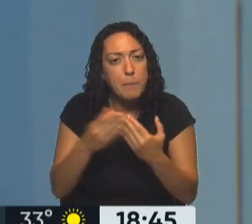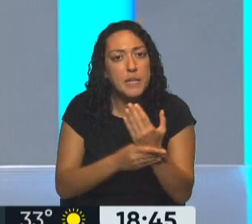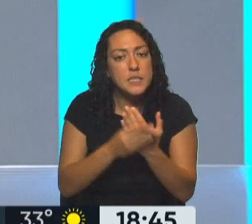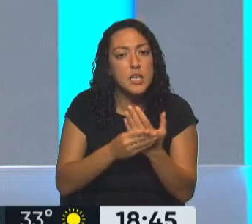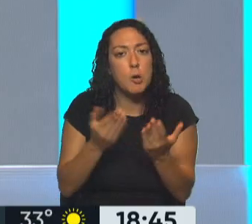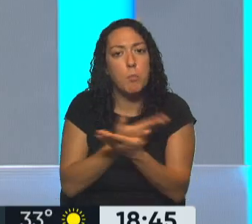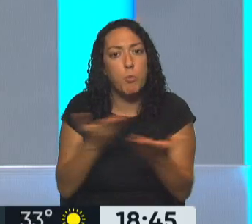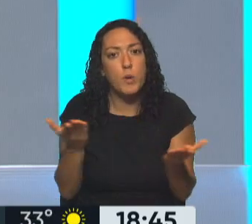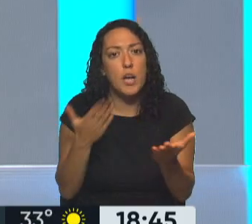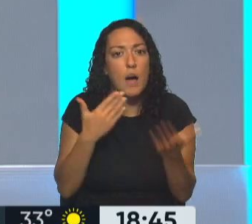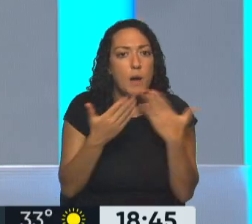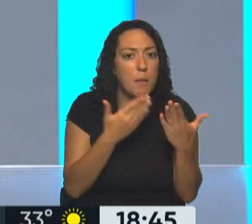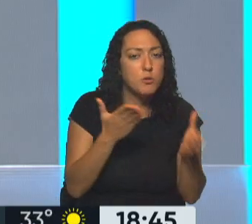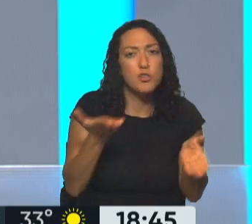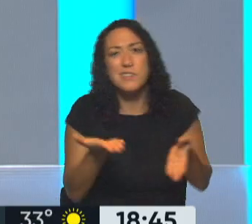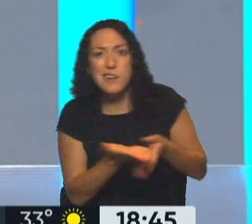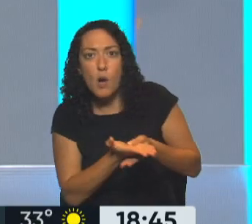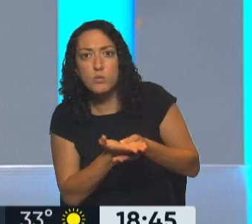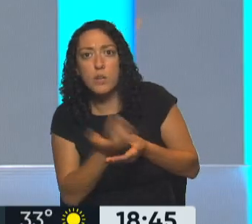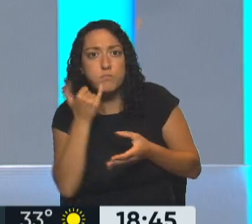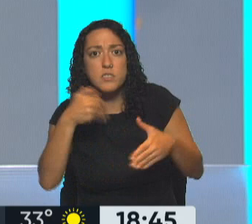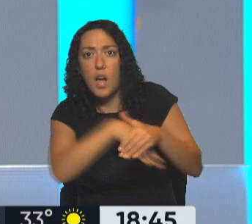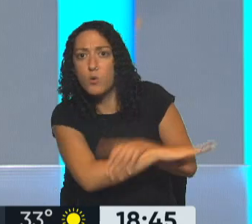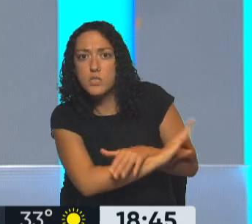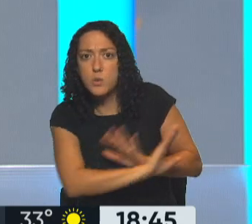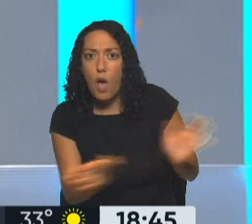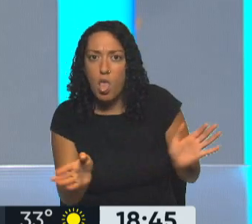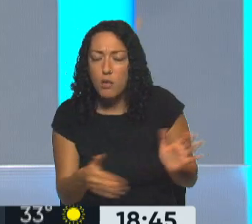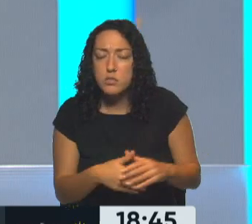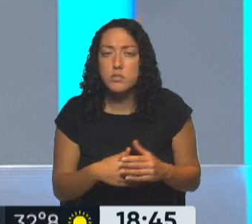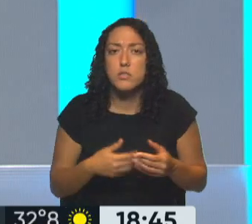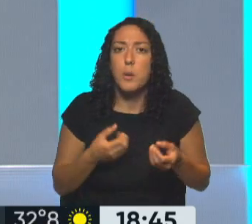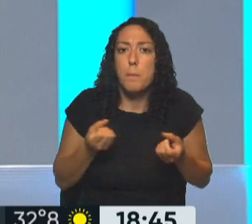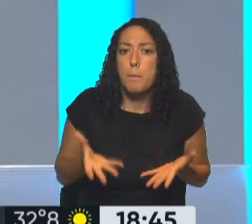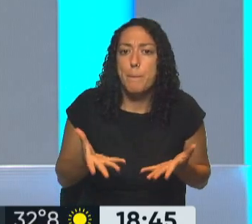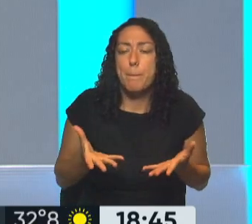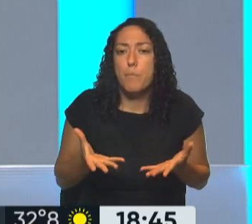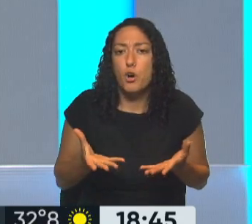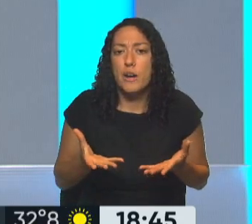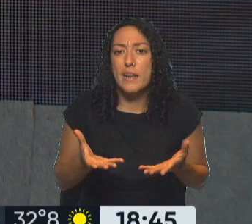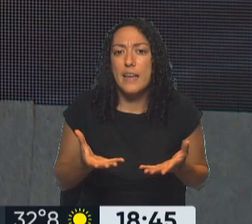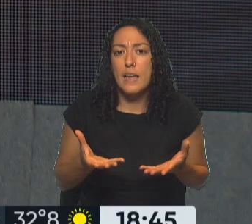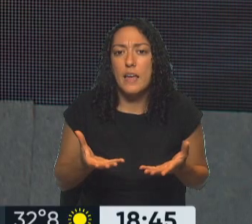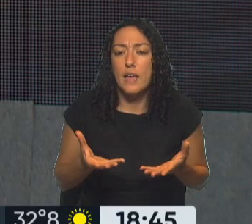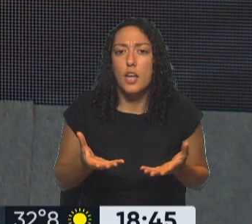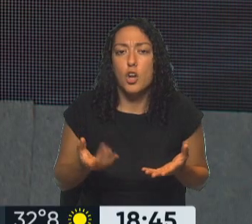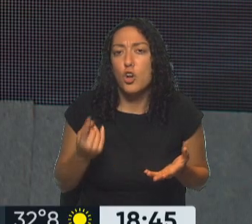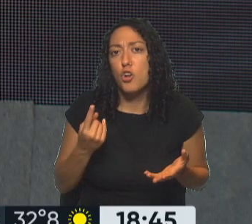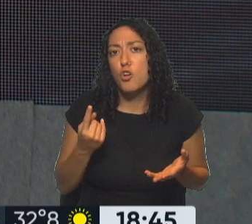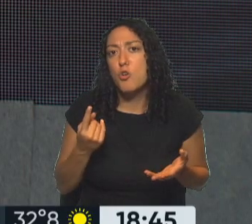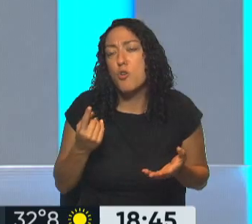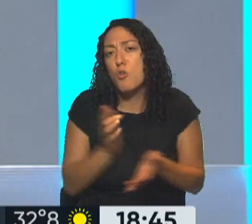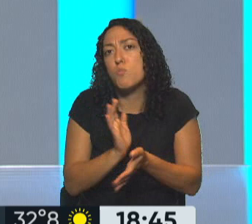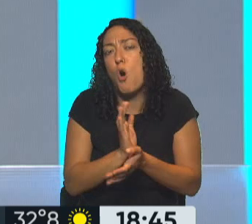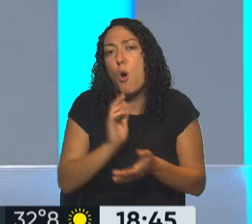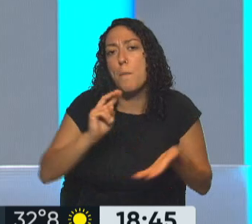y varias causas están archivadas porque no hay una interpretación de que esto es un